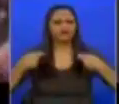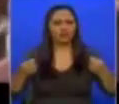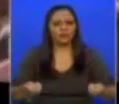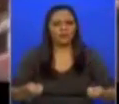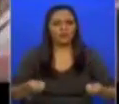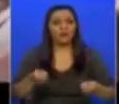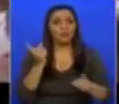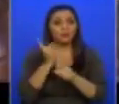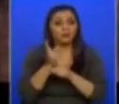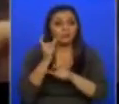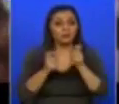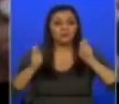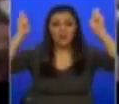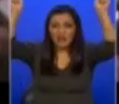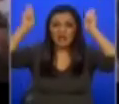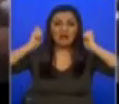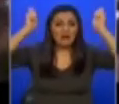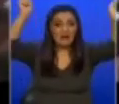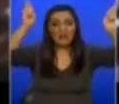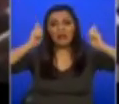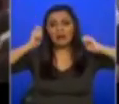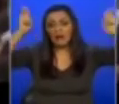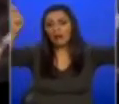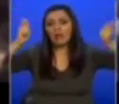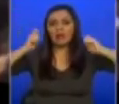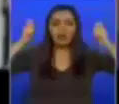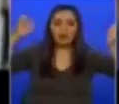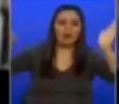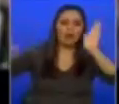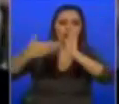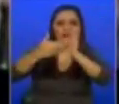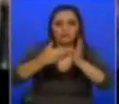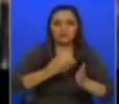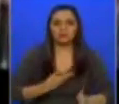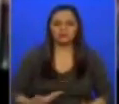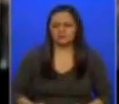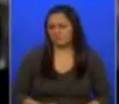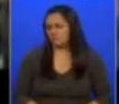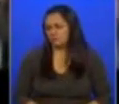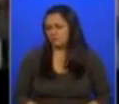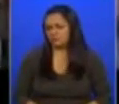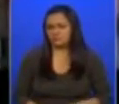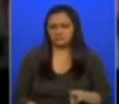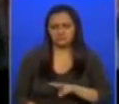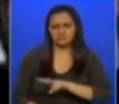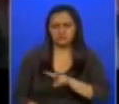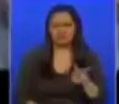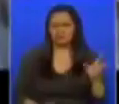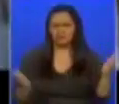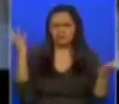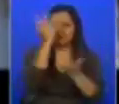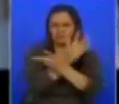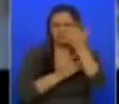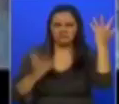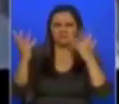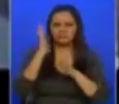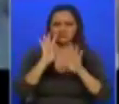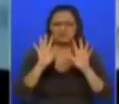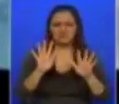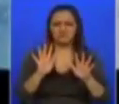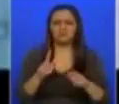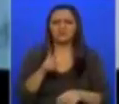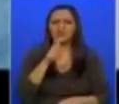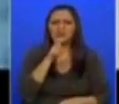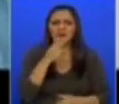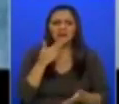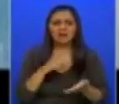por ello varios ciudadanos se presentaron con carteles exigiéndolo, pero los engañaron porque